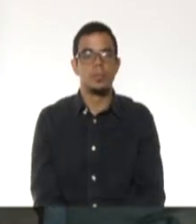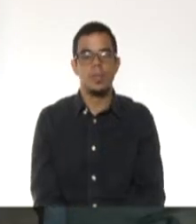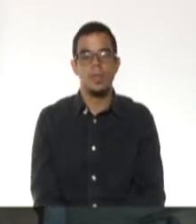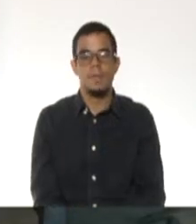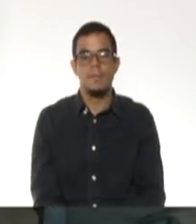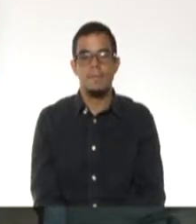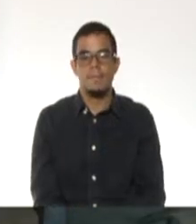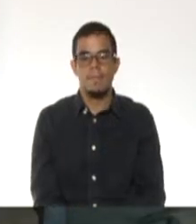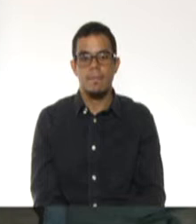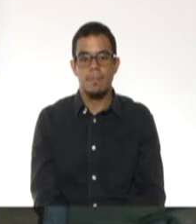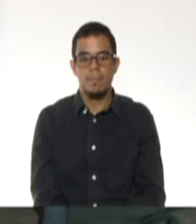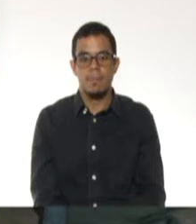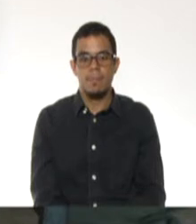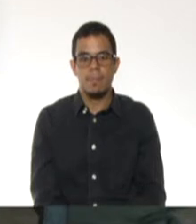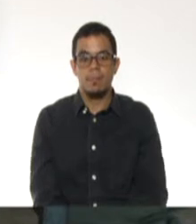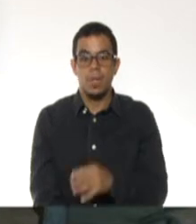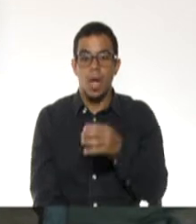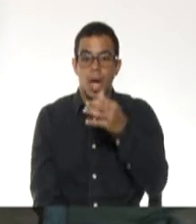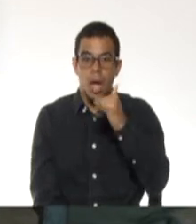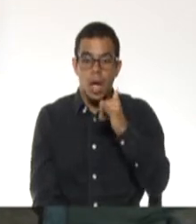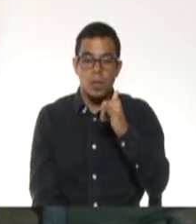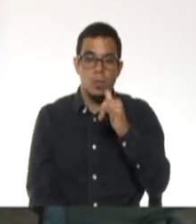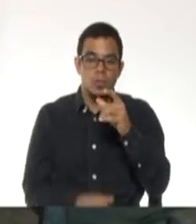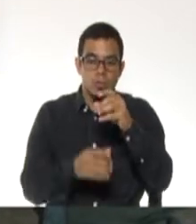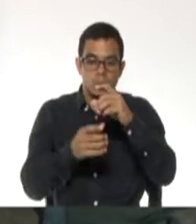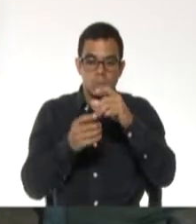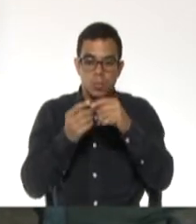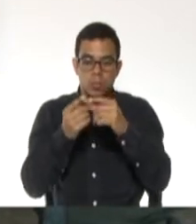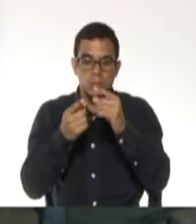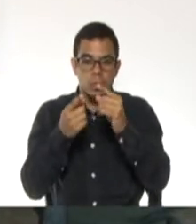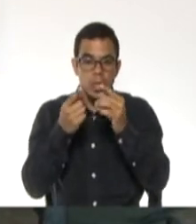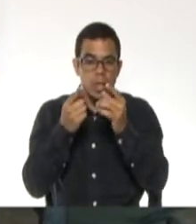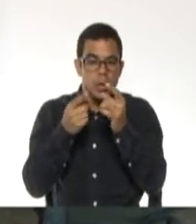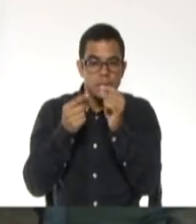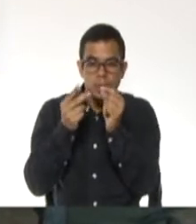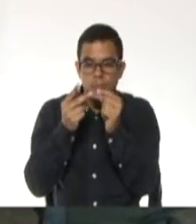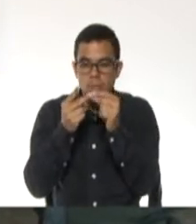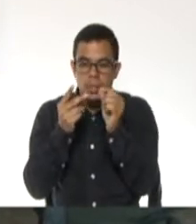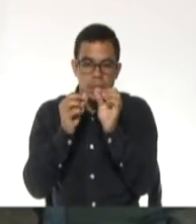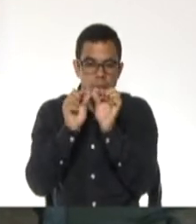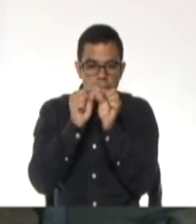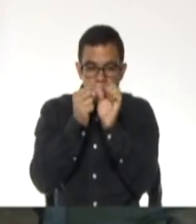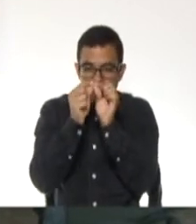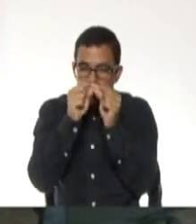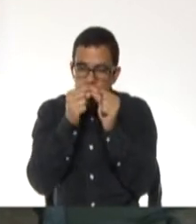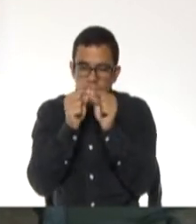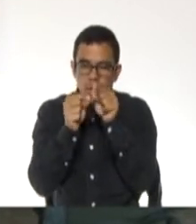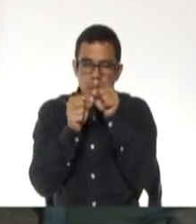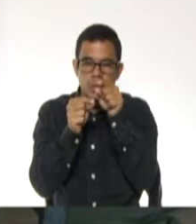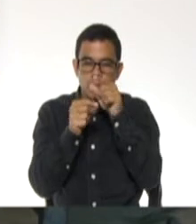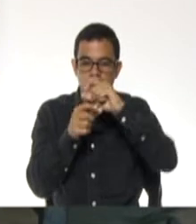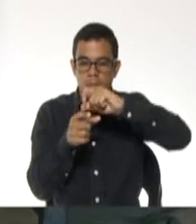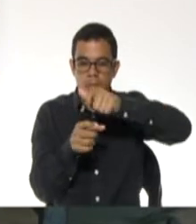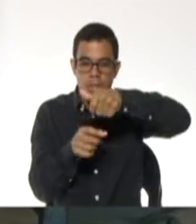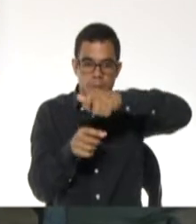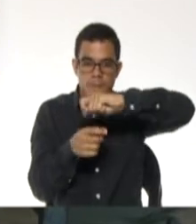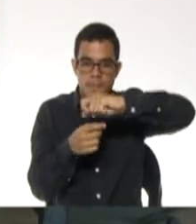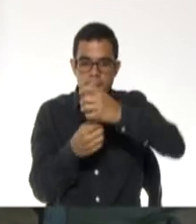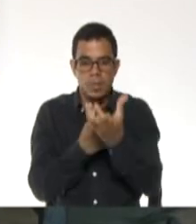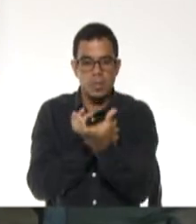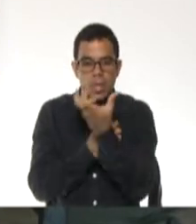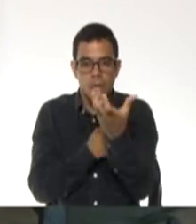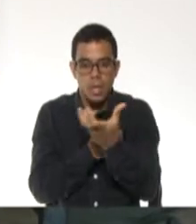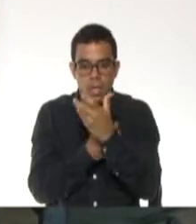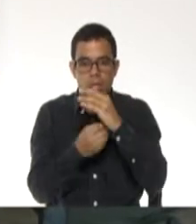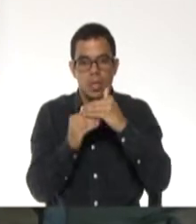gradúa la intensidad de la corriente, es decir, va a dejar pasar más corriente para que haya más calor en la base. Okay. Por lo